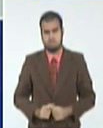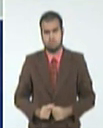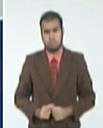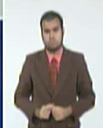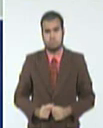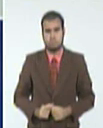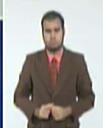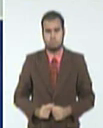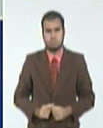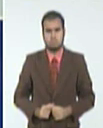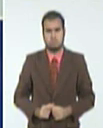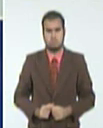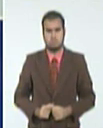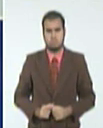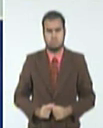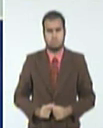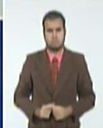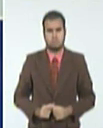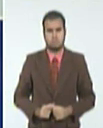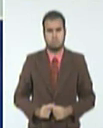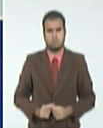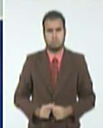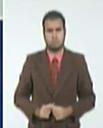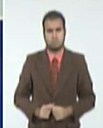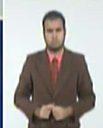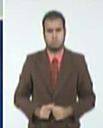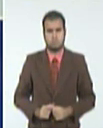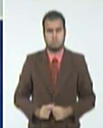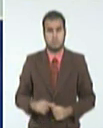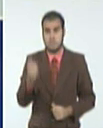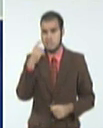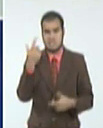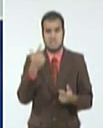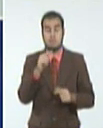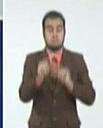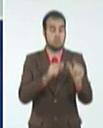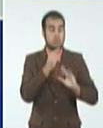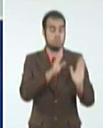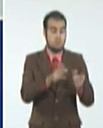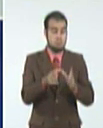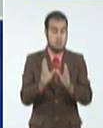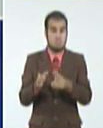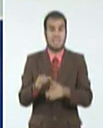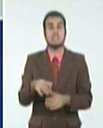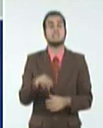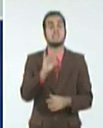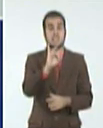llamativo, con 712 fallecidos más que el mes de junio,